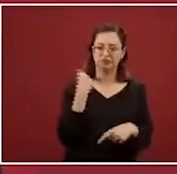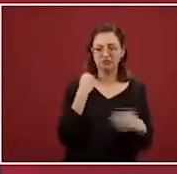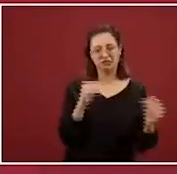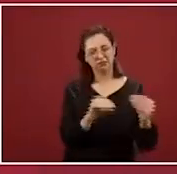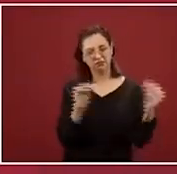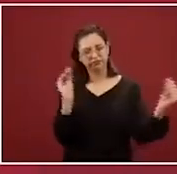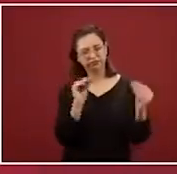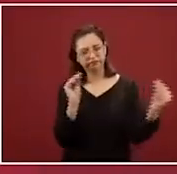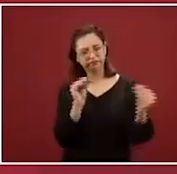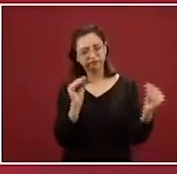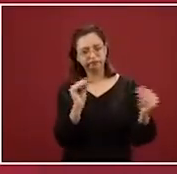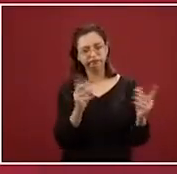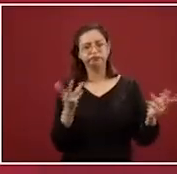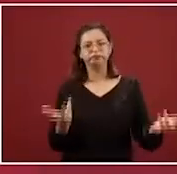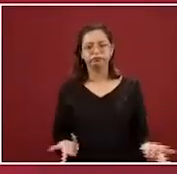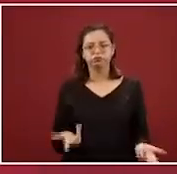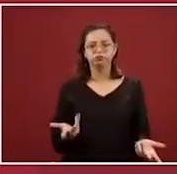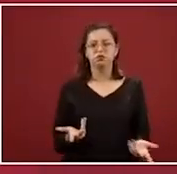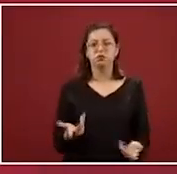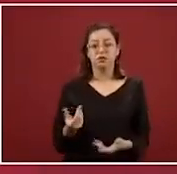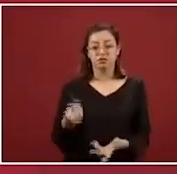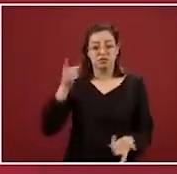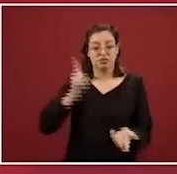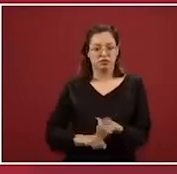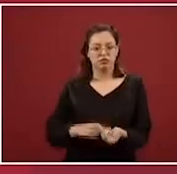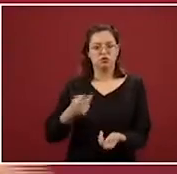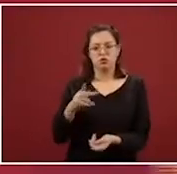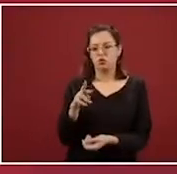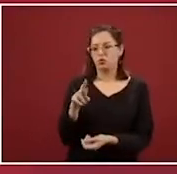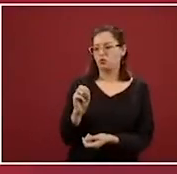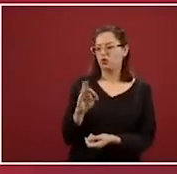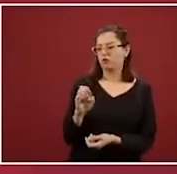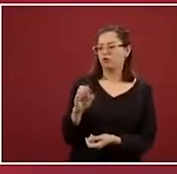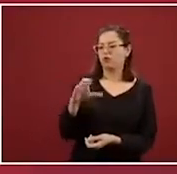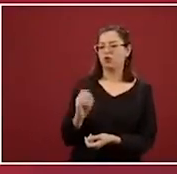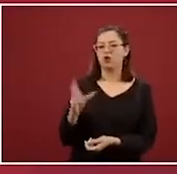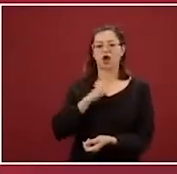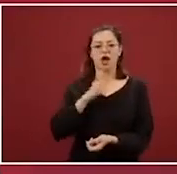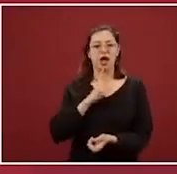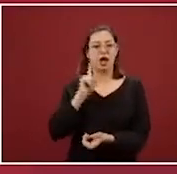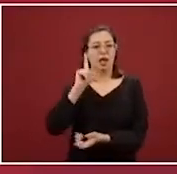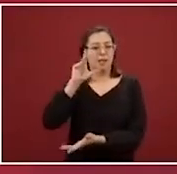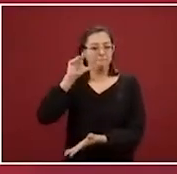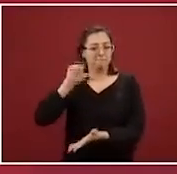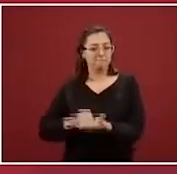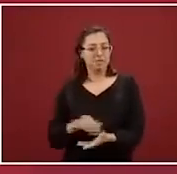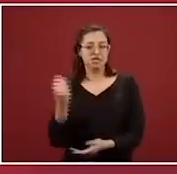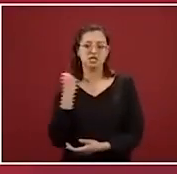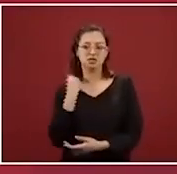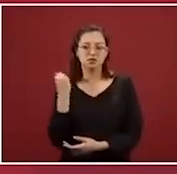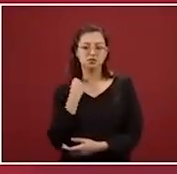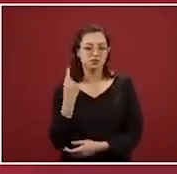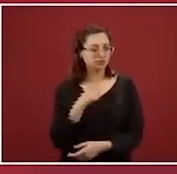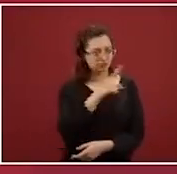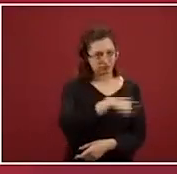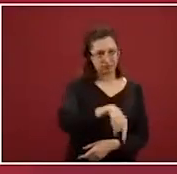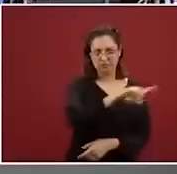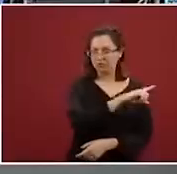que en Profeco tenemos más o menos unos 1,000 abogados, pero se defienden de todo y por